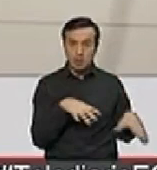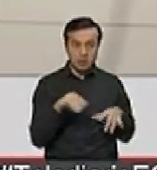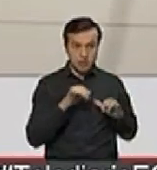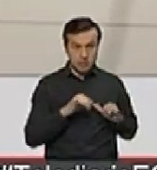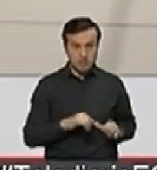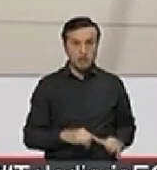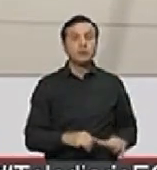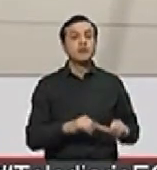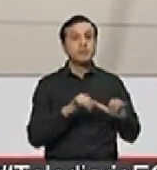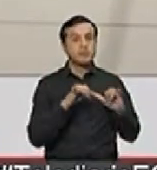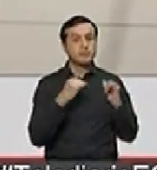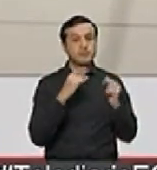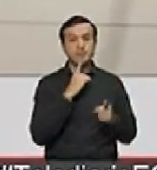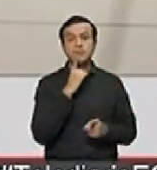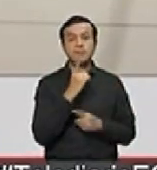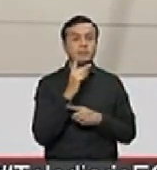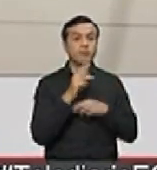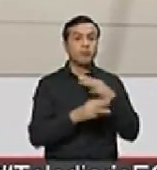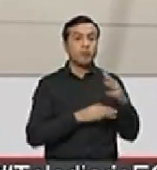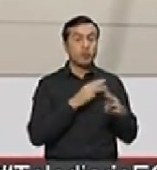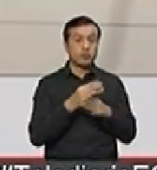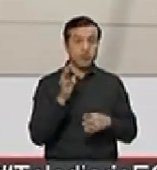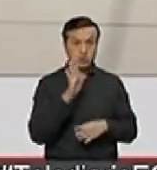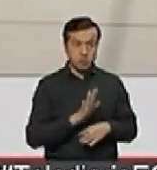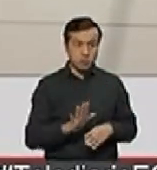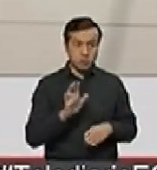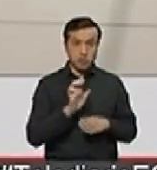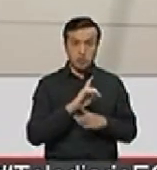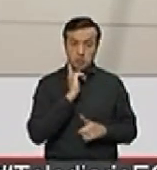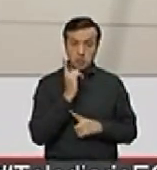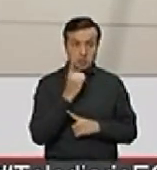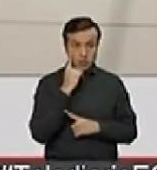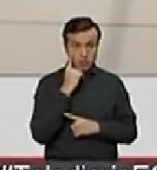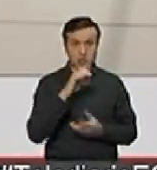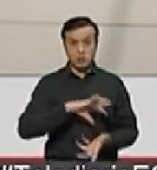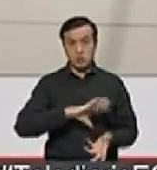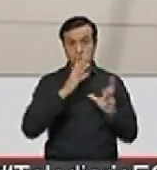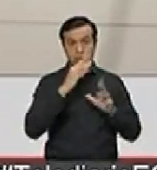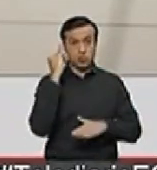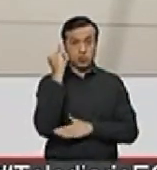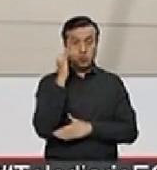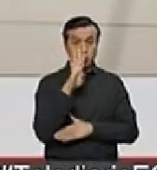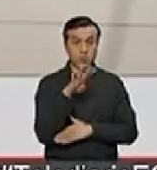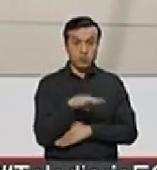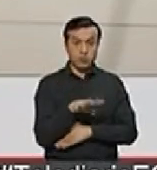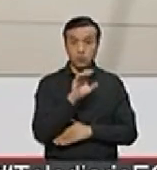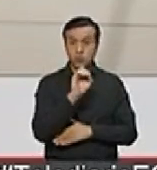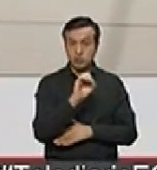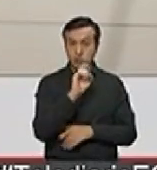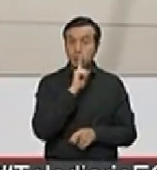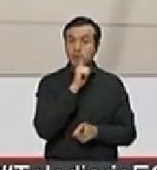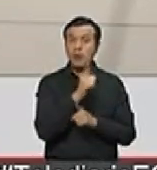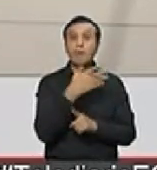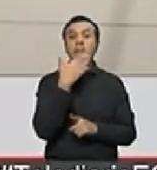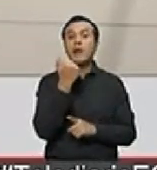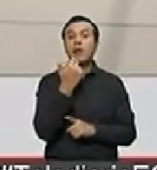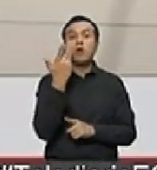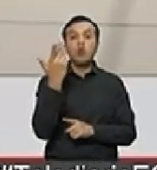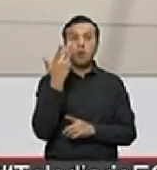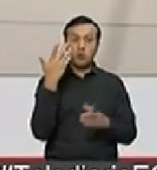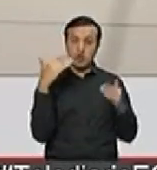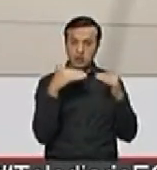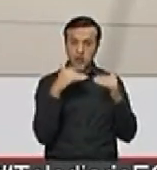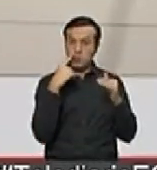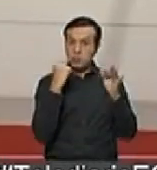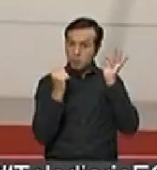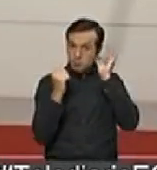están desarrollando actualmente en el mundo, en el país, acorde a la revolución industrial 4.0. Tenemos mejoras de incentivos en equidad de